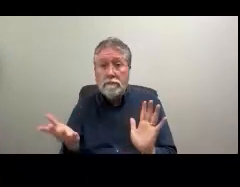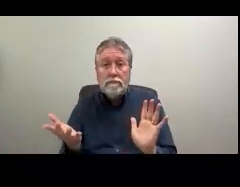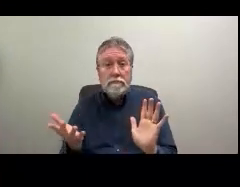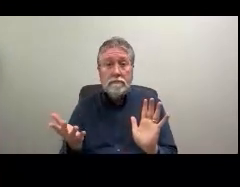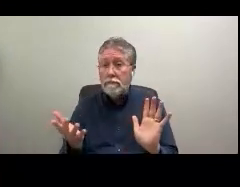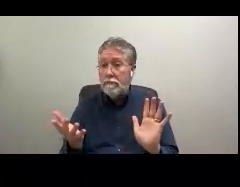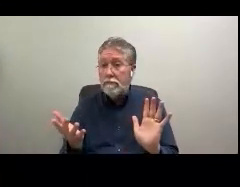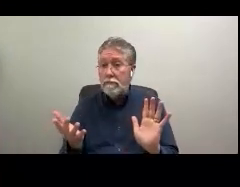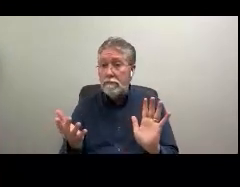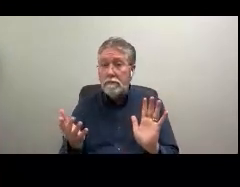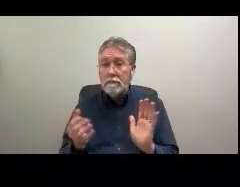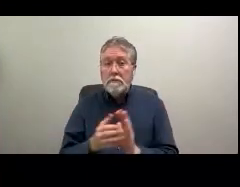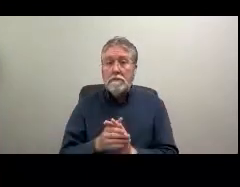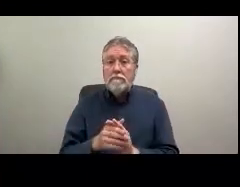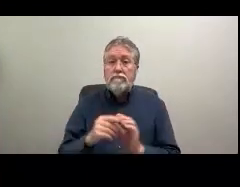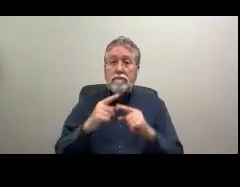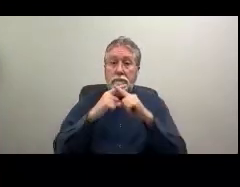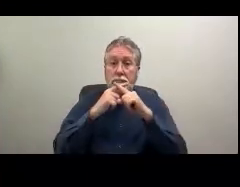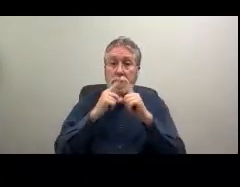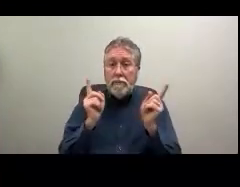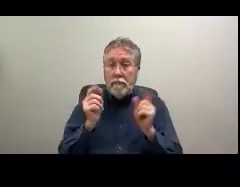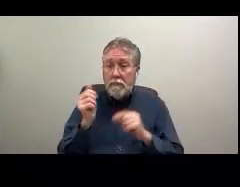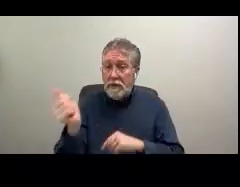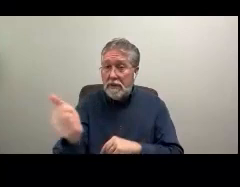Se puede reactivar el sonido si lo desean